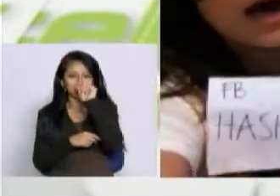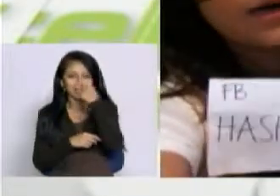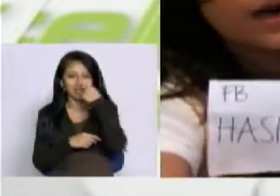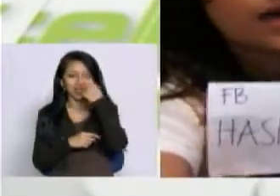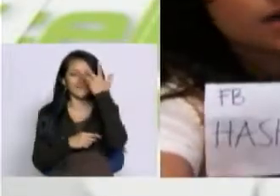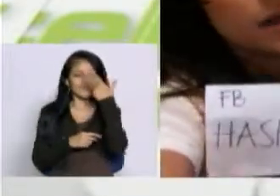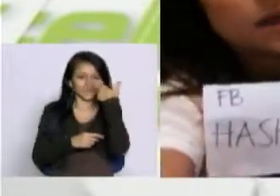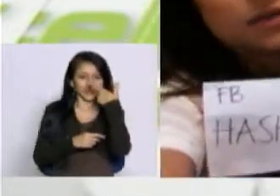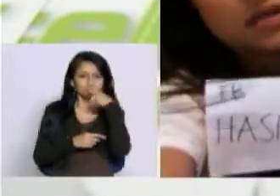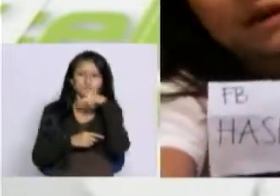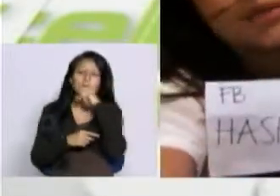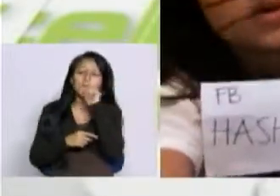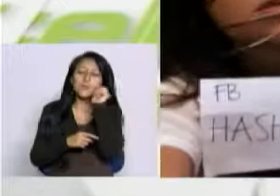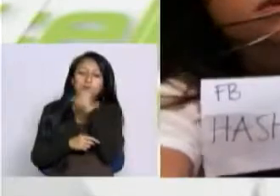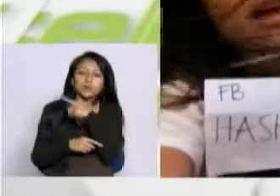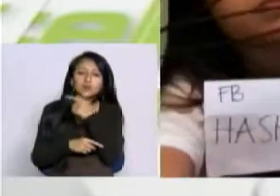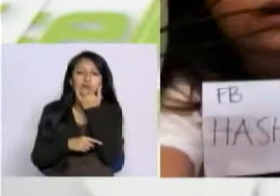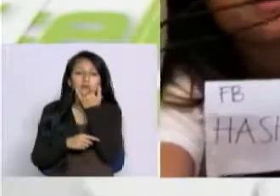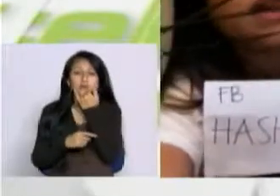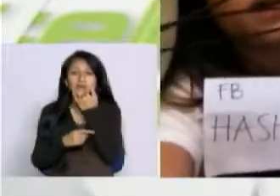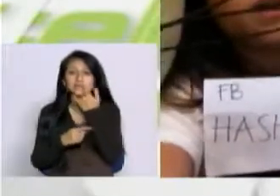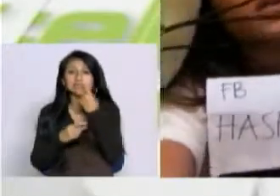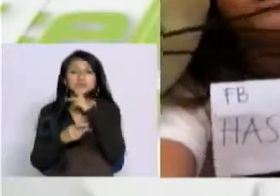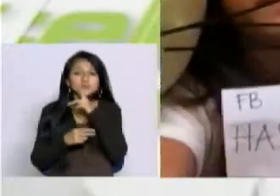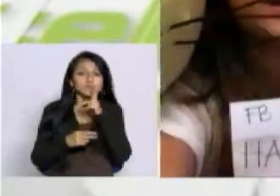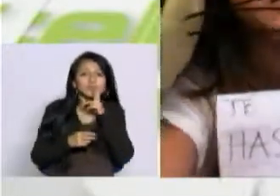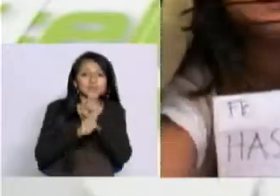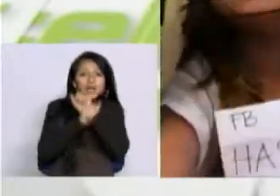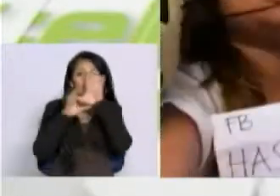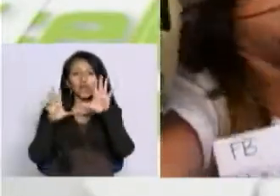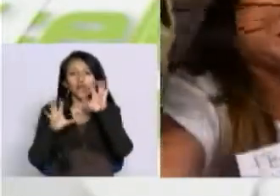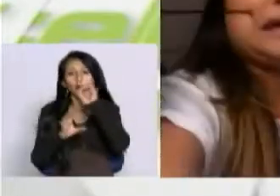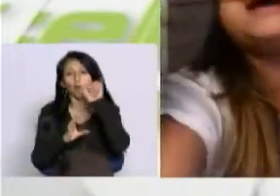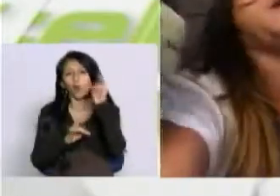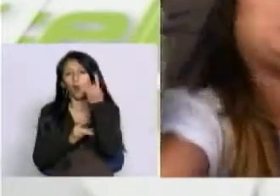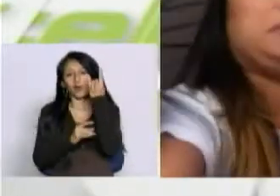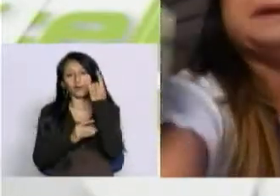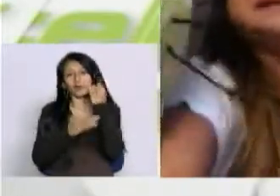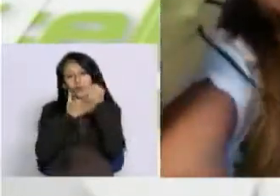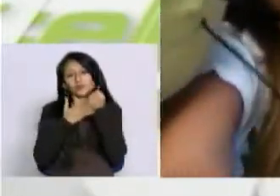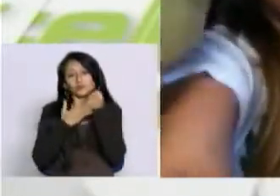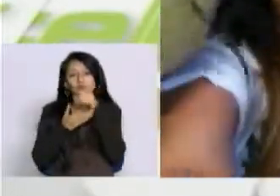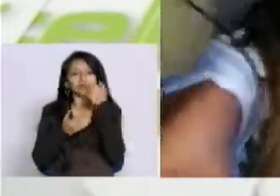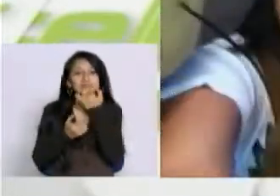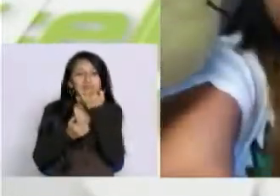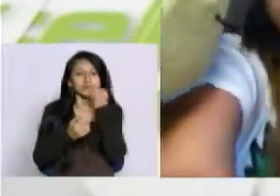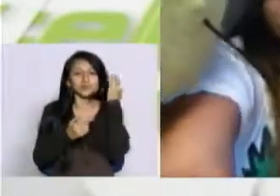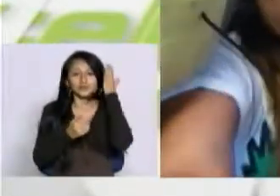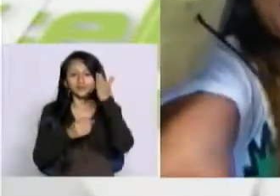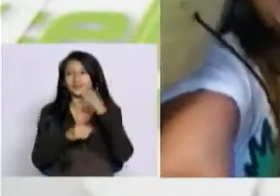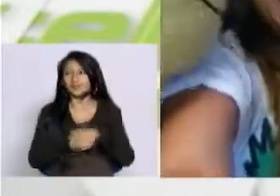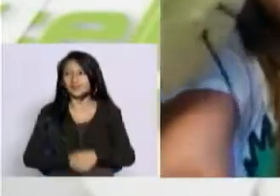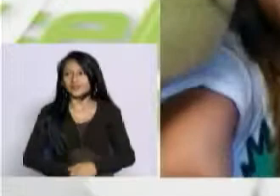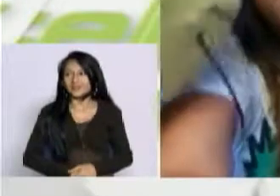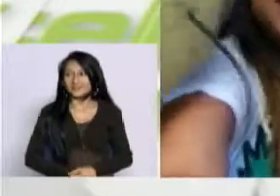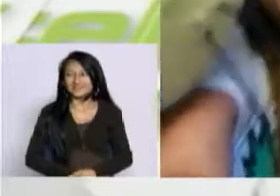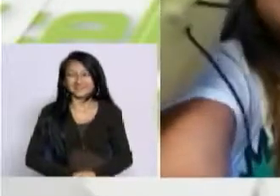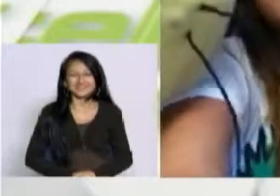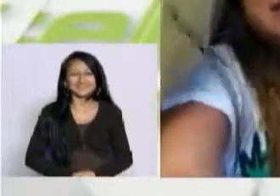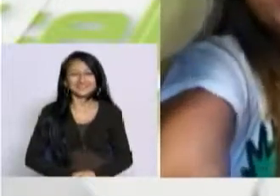Facebook, a ver si me dan pues una respuesta para que me digan lo que ustedes creen que va a pasar con el